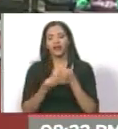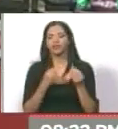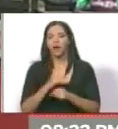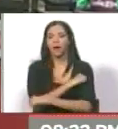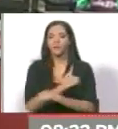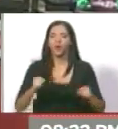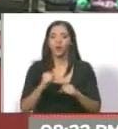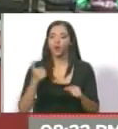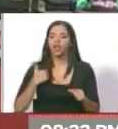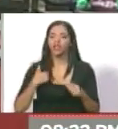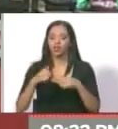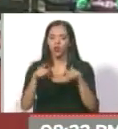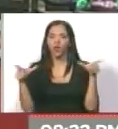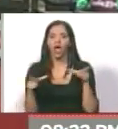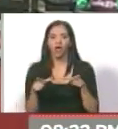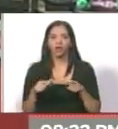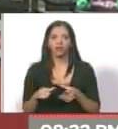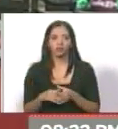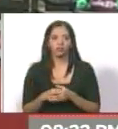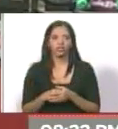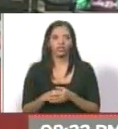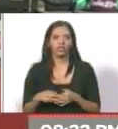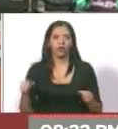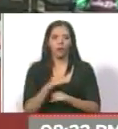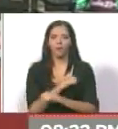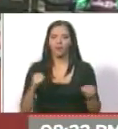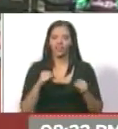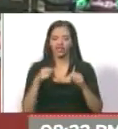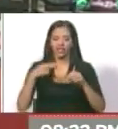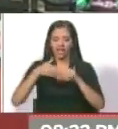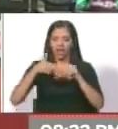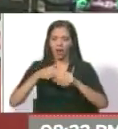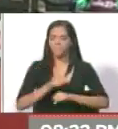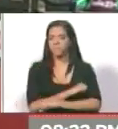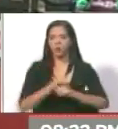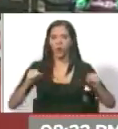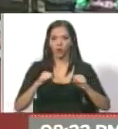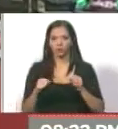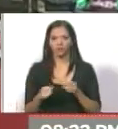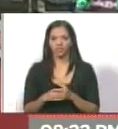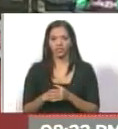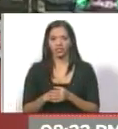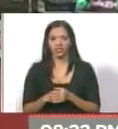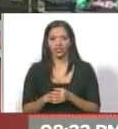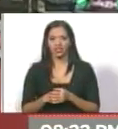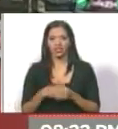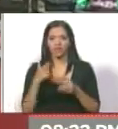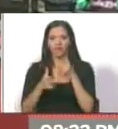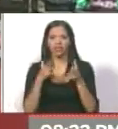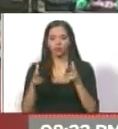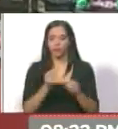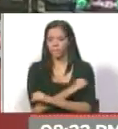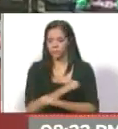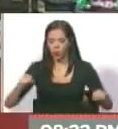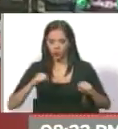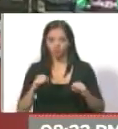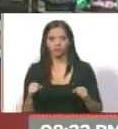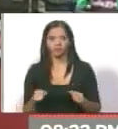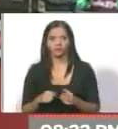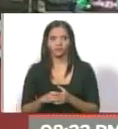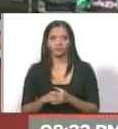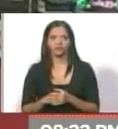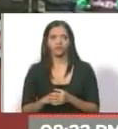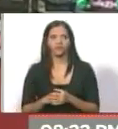en cualquier lugar, que van a volar una bomba de gasolina, que van a volar las estaciones del metro, que van a